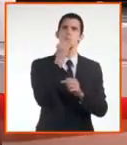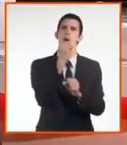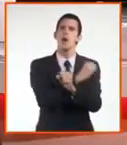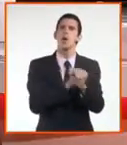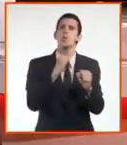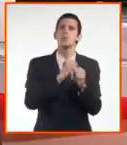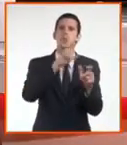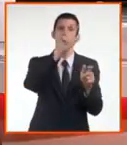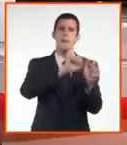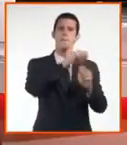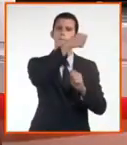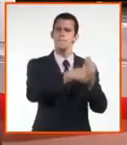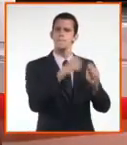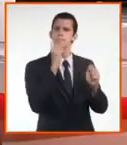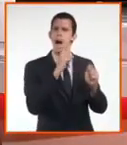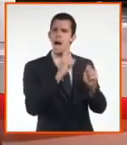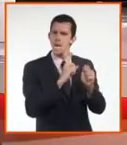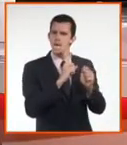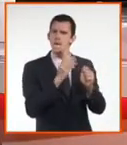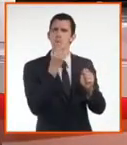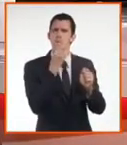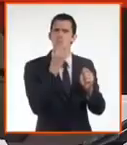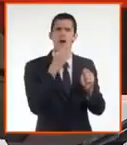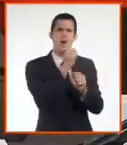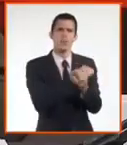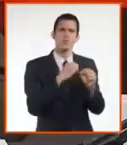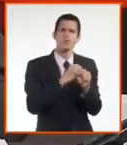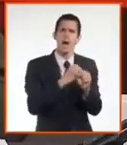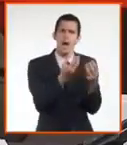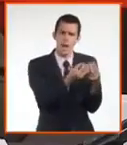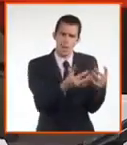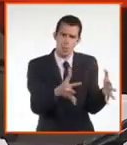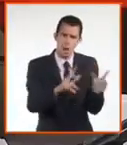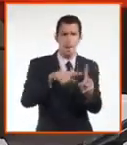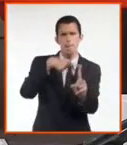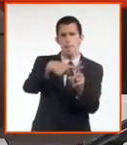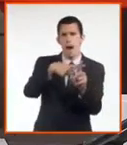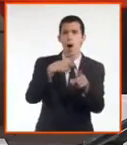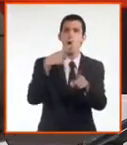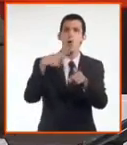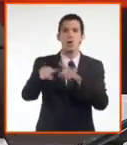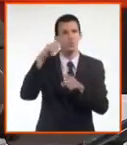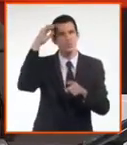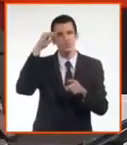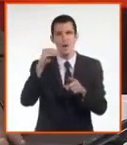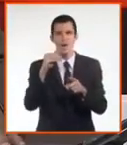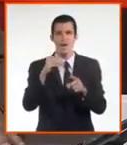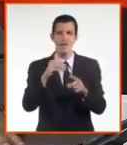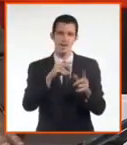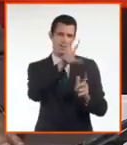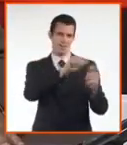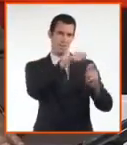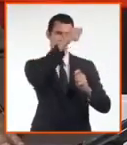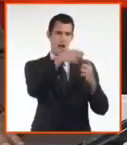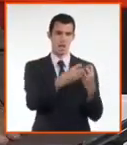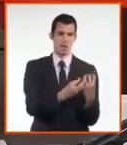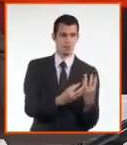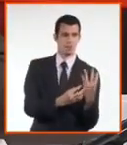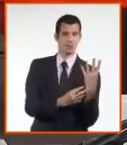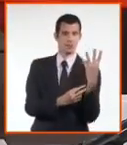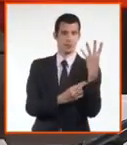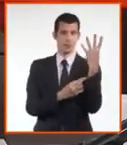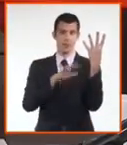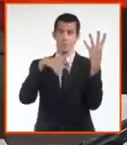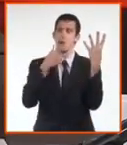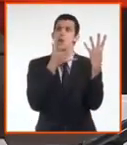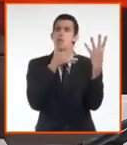el rendimiento y entonces próximamente en los meses finales del año haremos algunas pruebas con él con este tipo